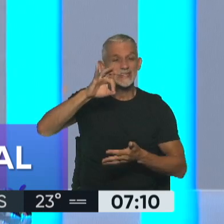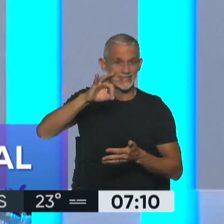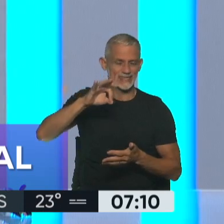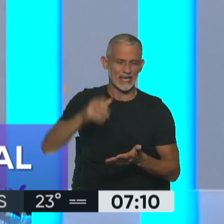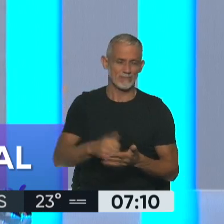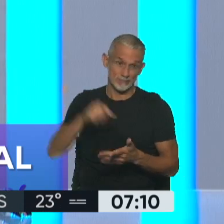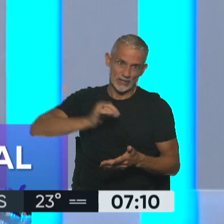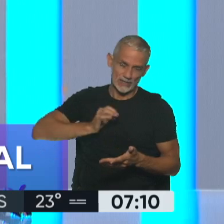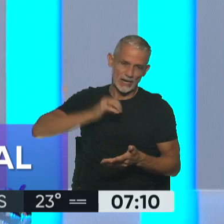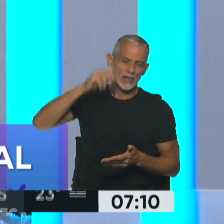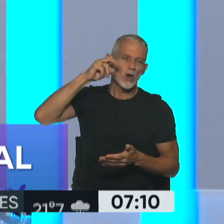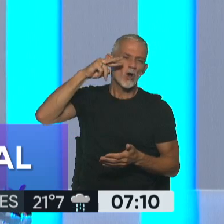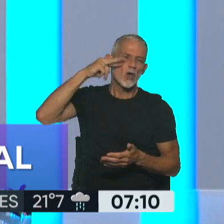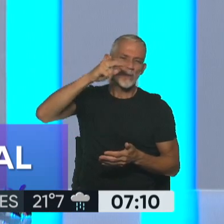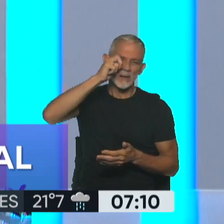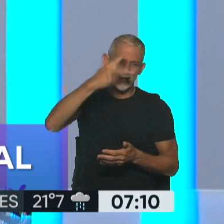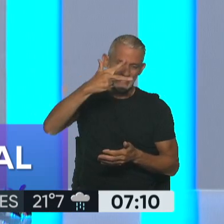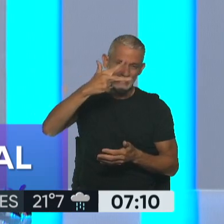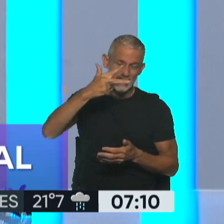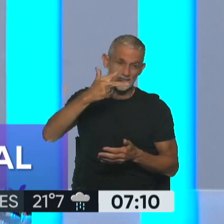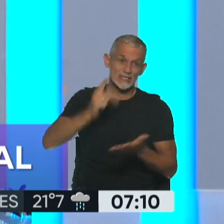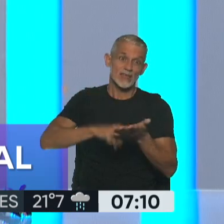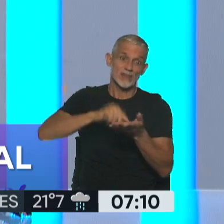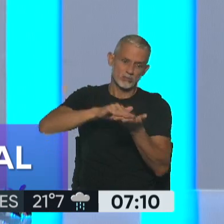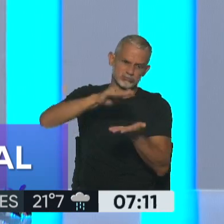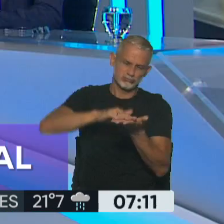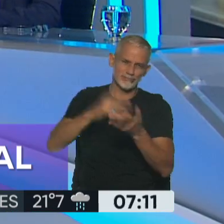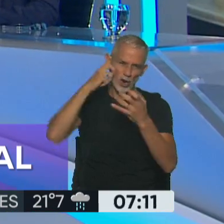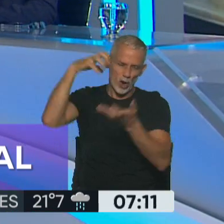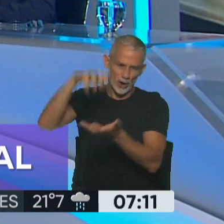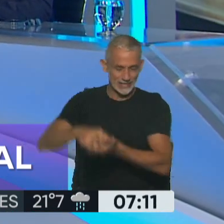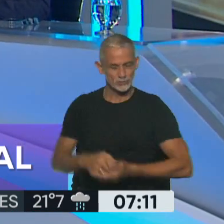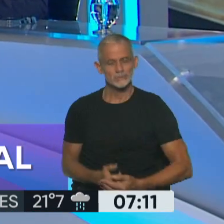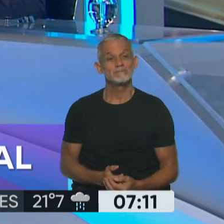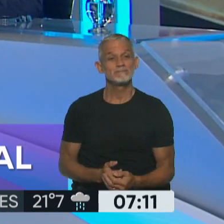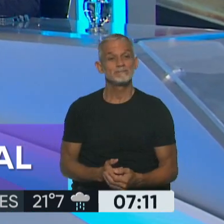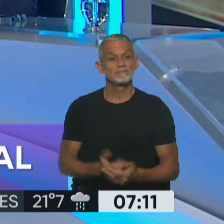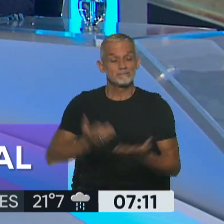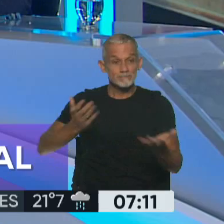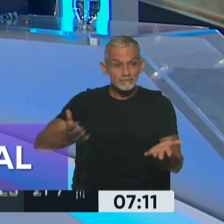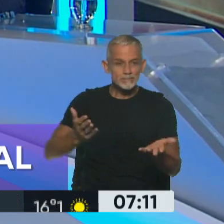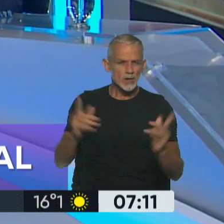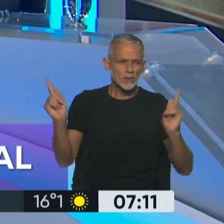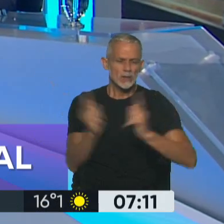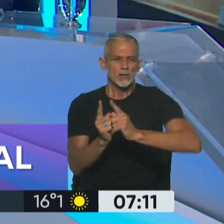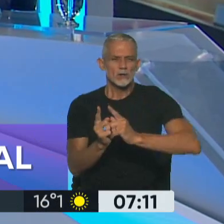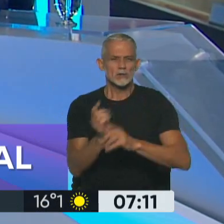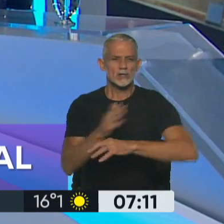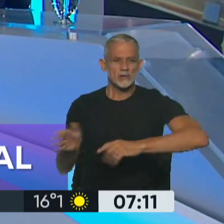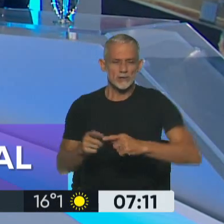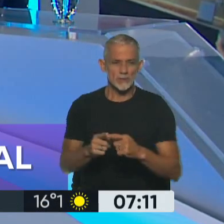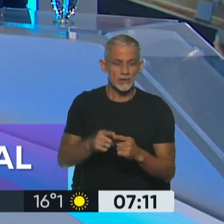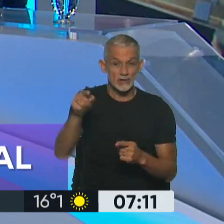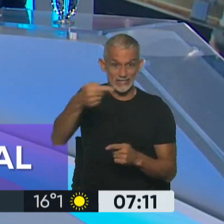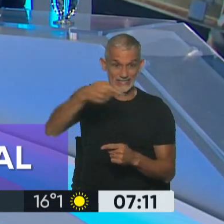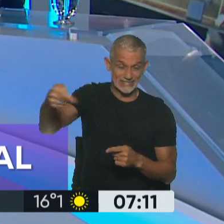70/2023, que es el mega DNU que está en discusión en el Congreso Nacional. Bien, pero para resumir un poco lo que va a ser esta